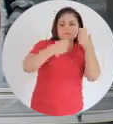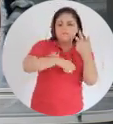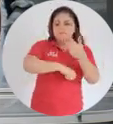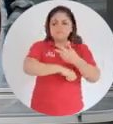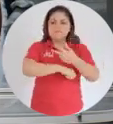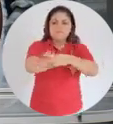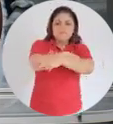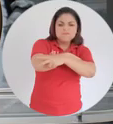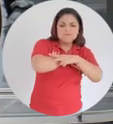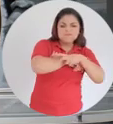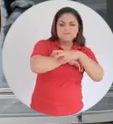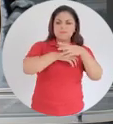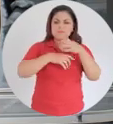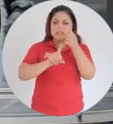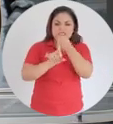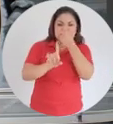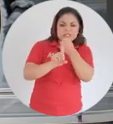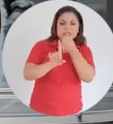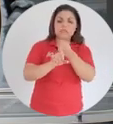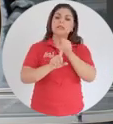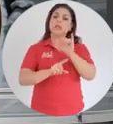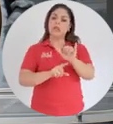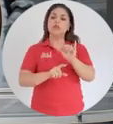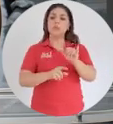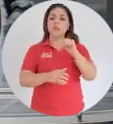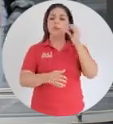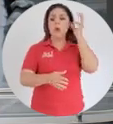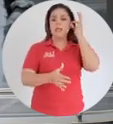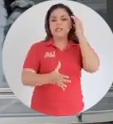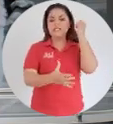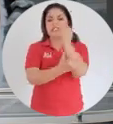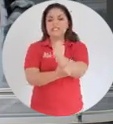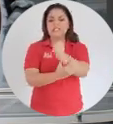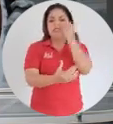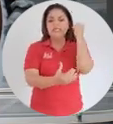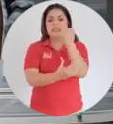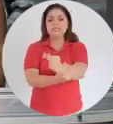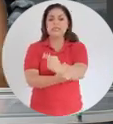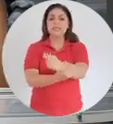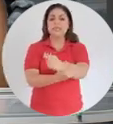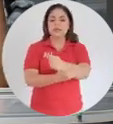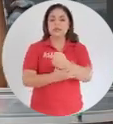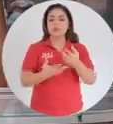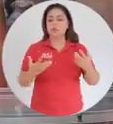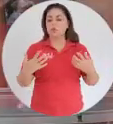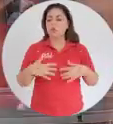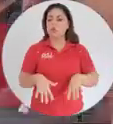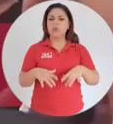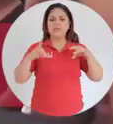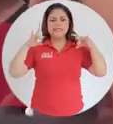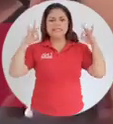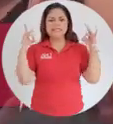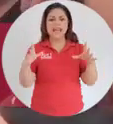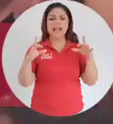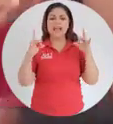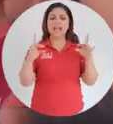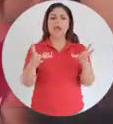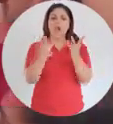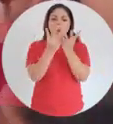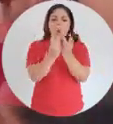forma cruel, terrible en que estas mujeres han sido asesinadas en